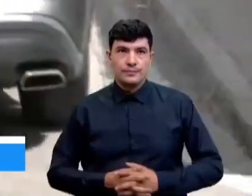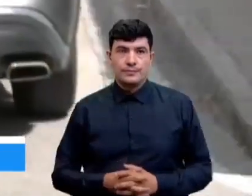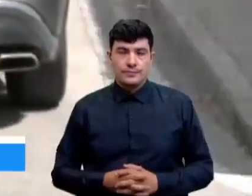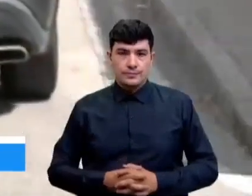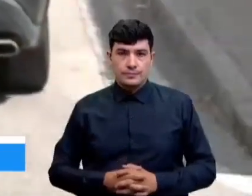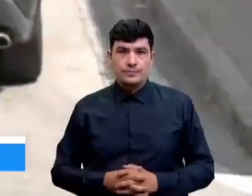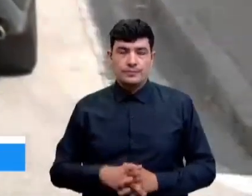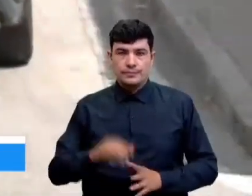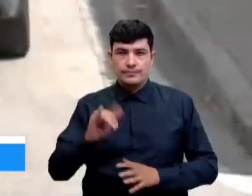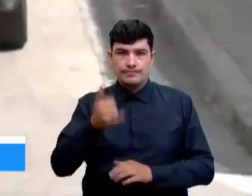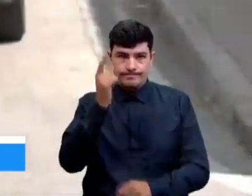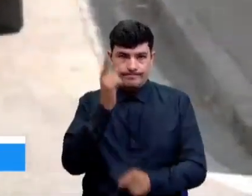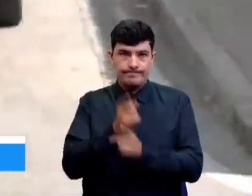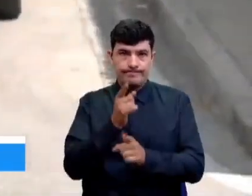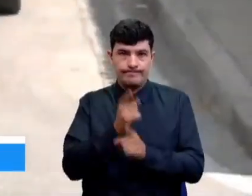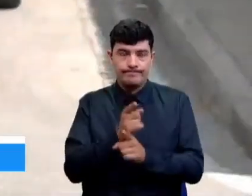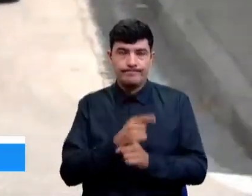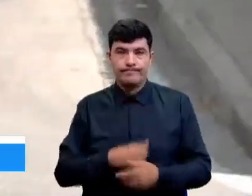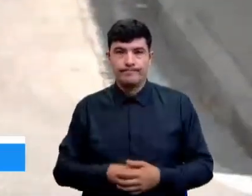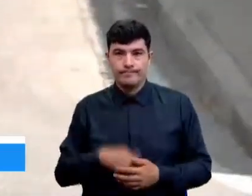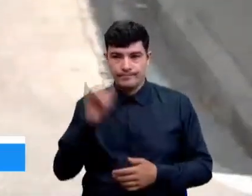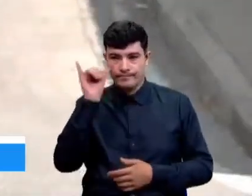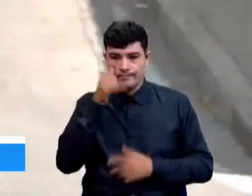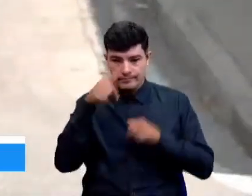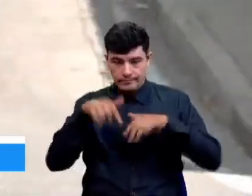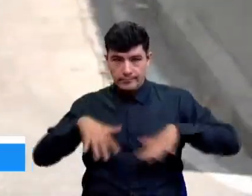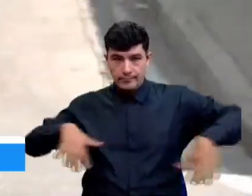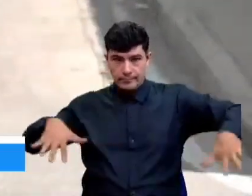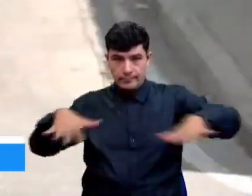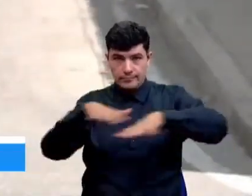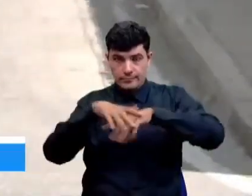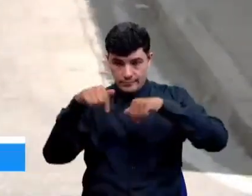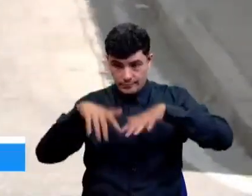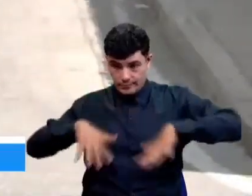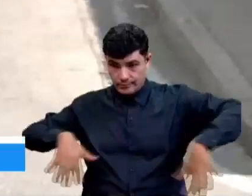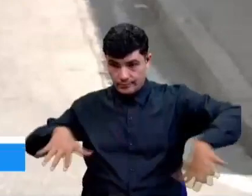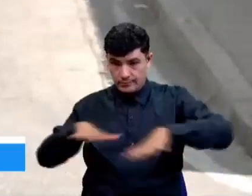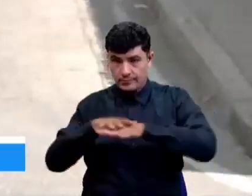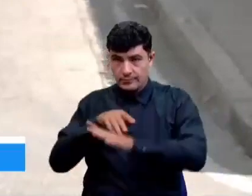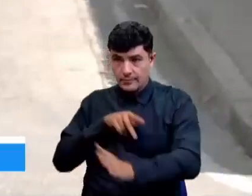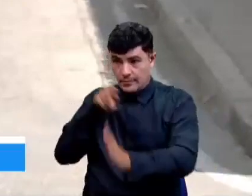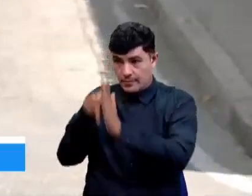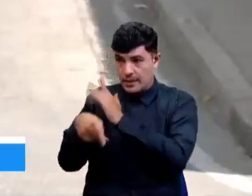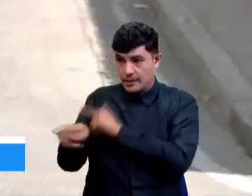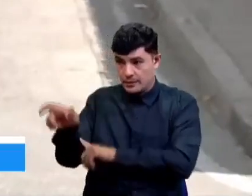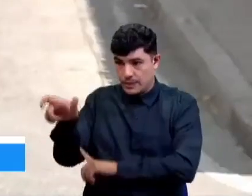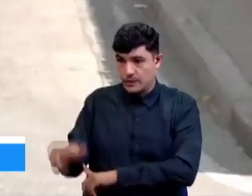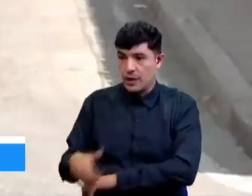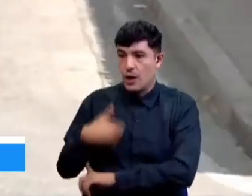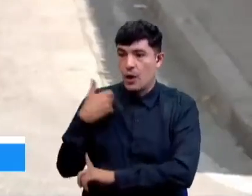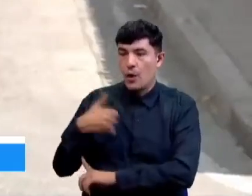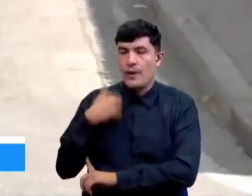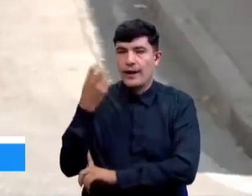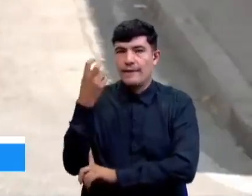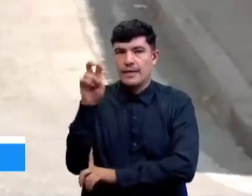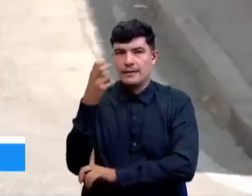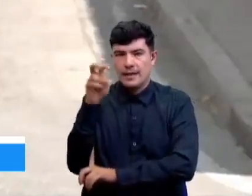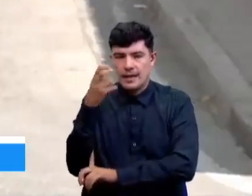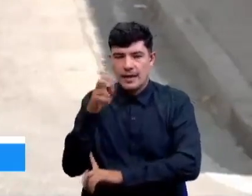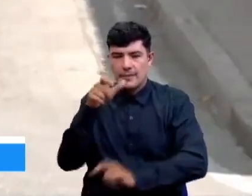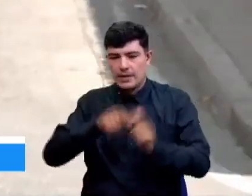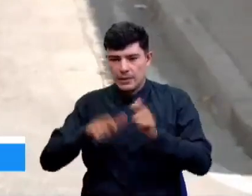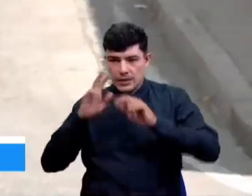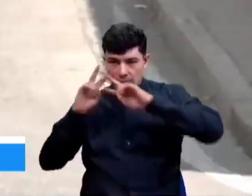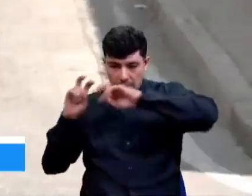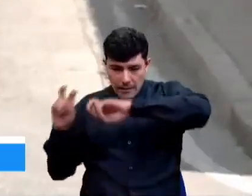Pues mediante las cámaras de seguridad del sector donde fue asesinado este joven, ya la fiscalía, los investigadores están